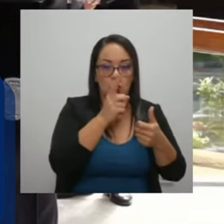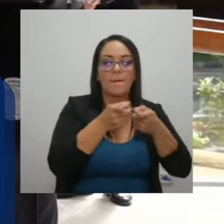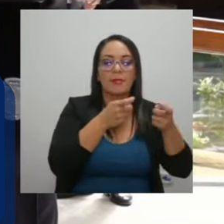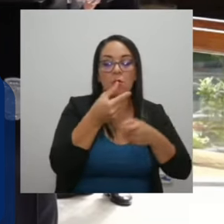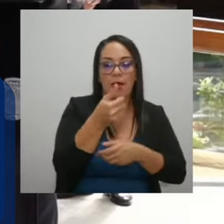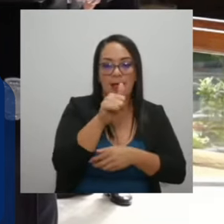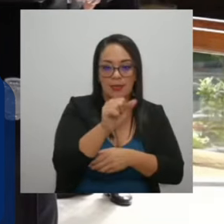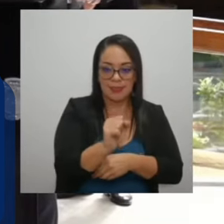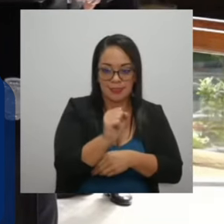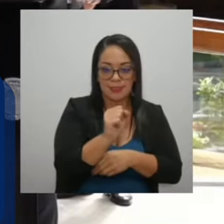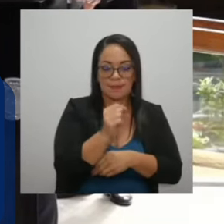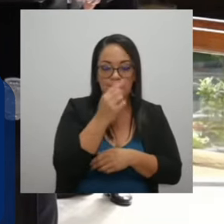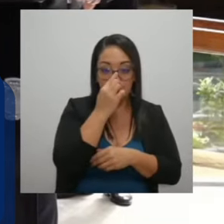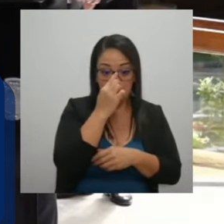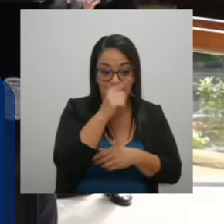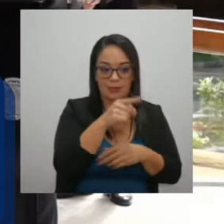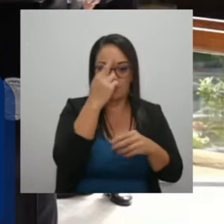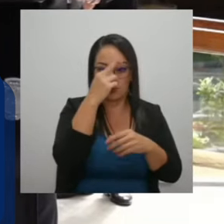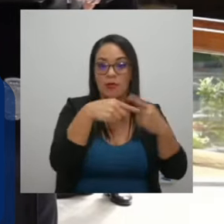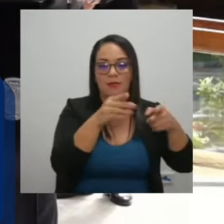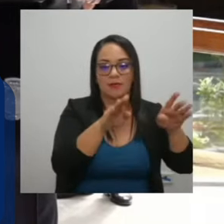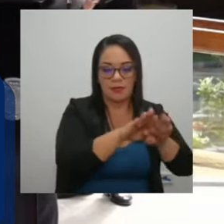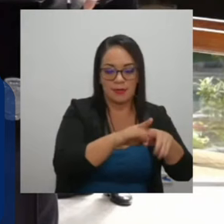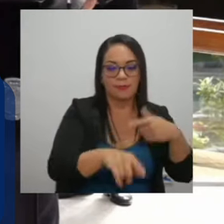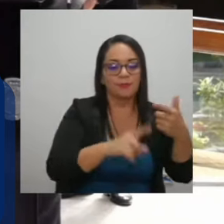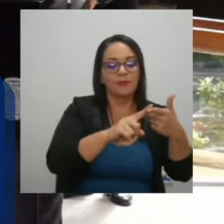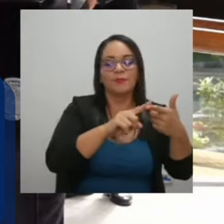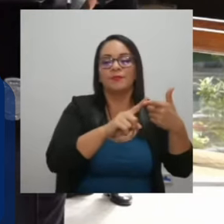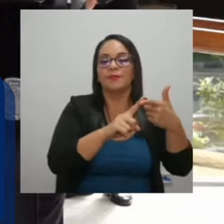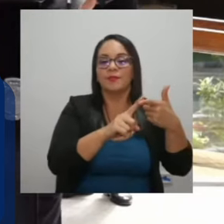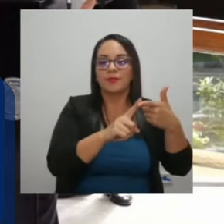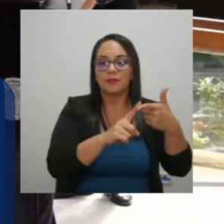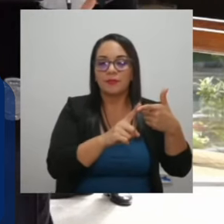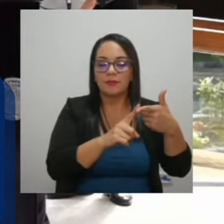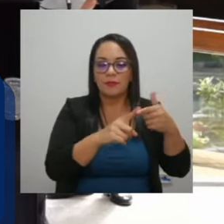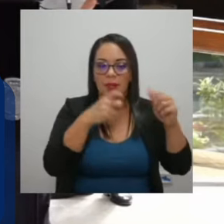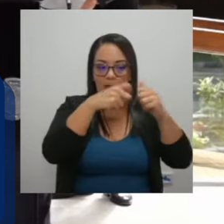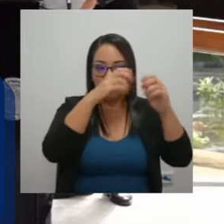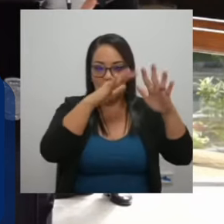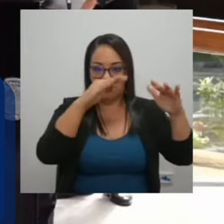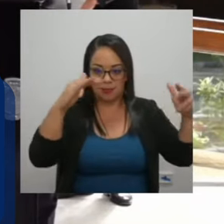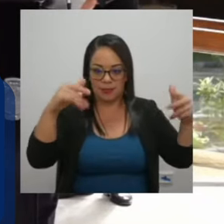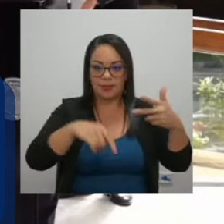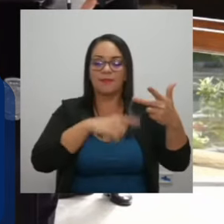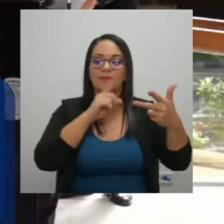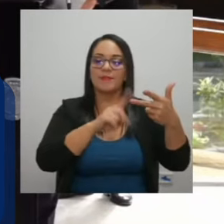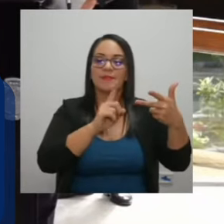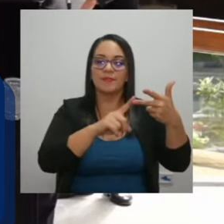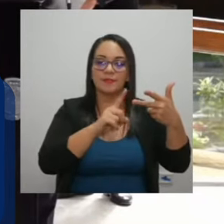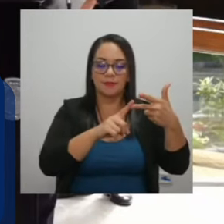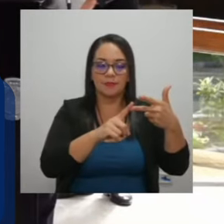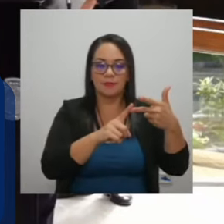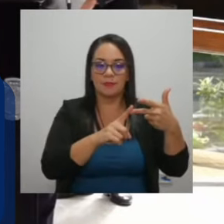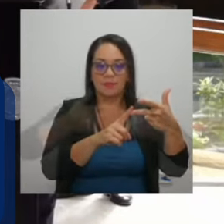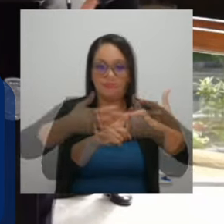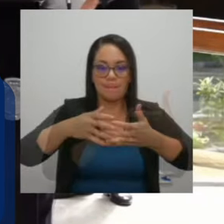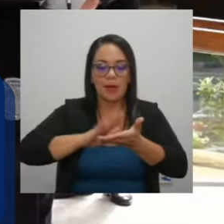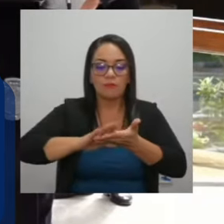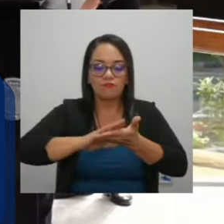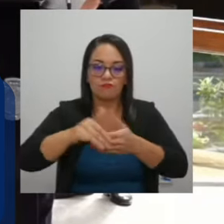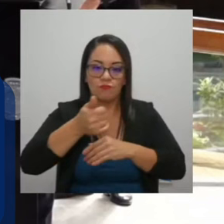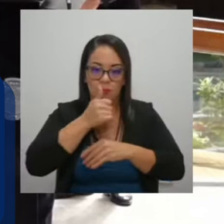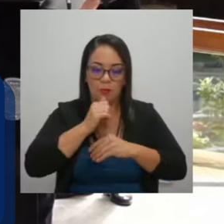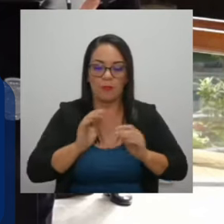que por eso ya se iba a cerrar. Dos, la parte de la electrificación. Y tres, lo que es la inadecuada disposición de aguas.